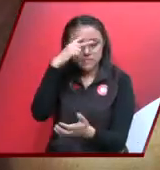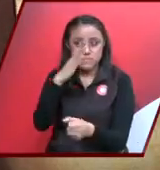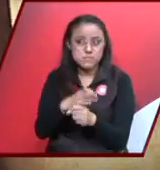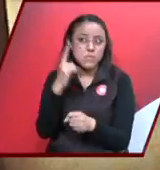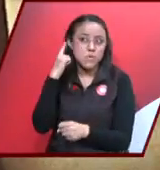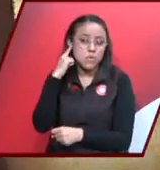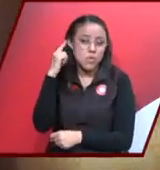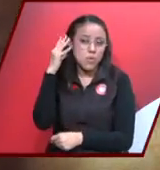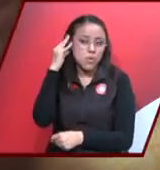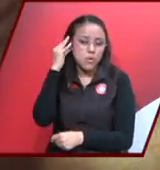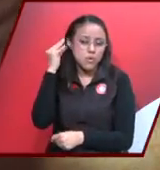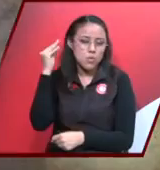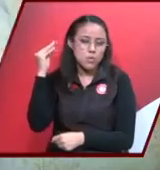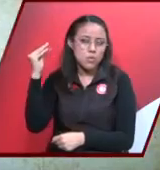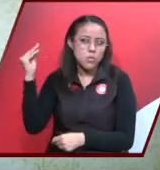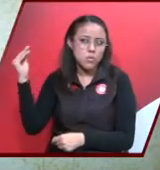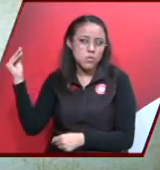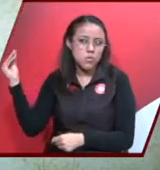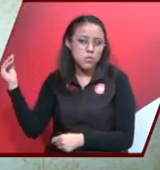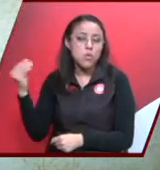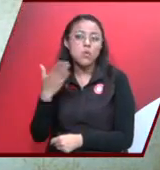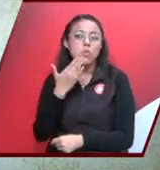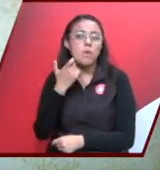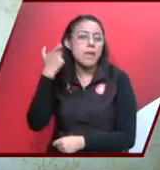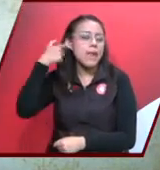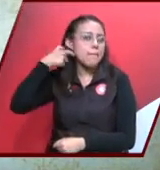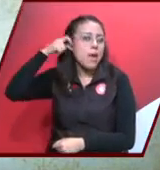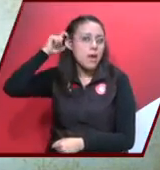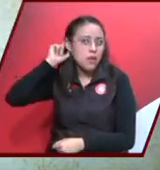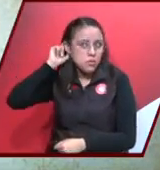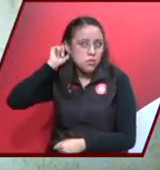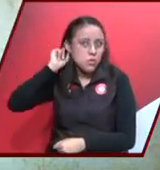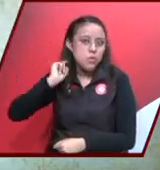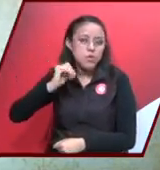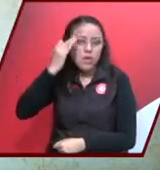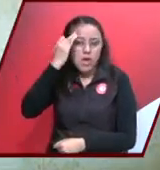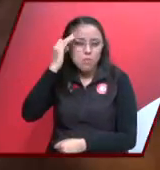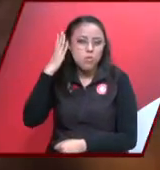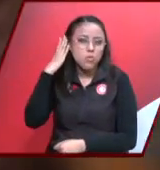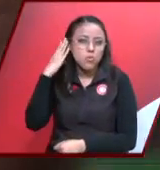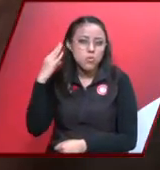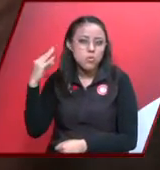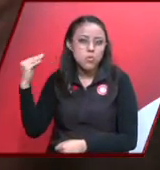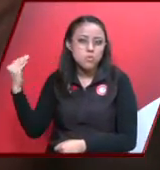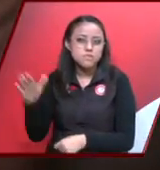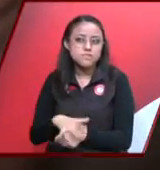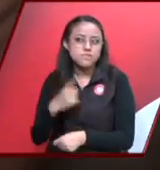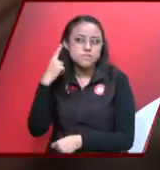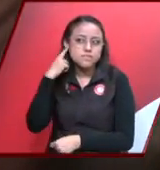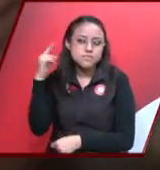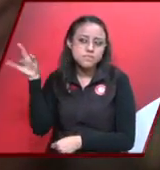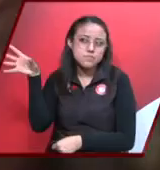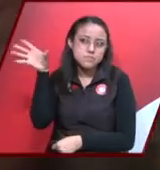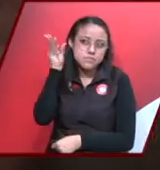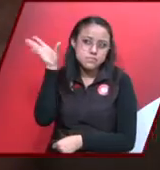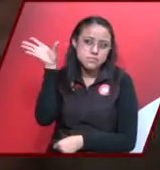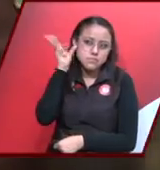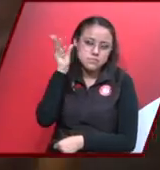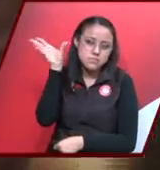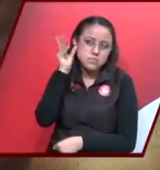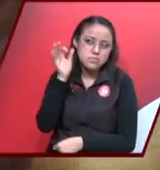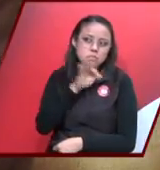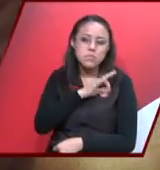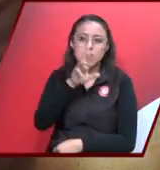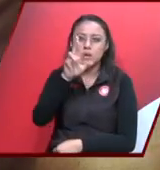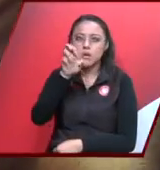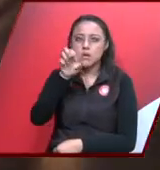la audición paulatinamente si no tiene el aparato, porque el aparato le va a mandar vibraciones y eso es lo que va a ayudar a